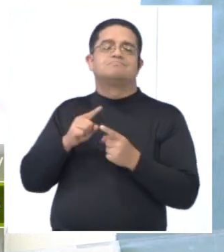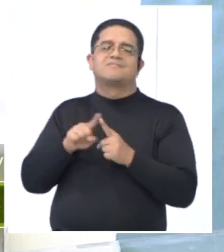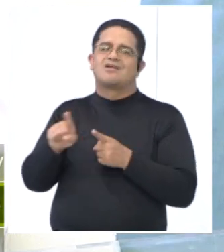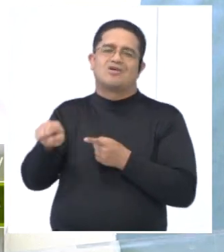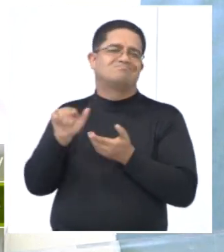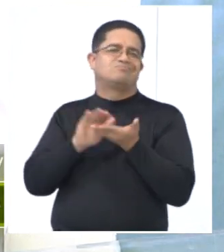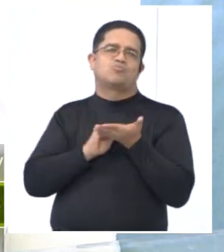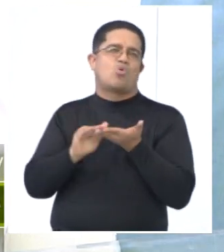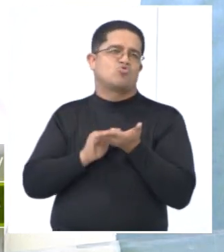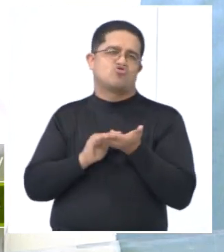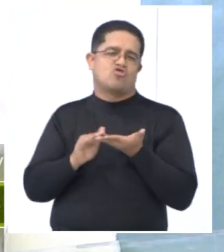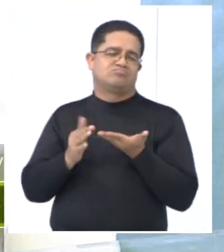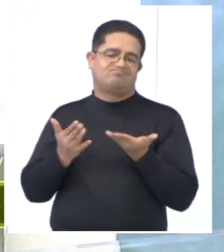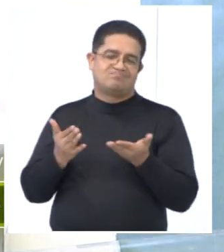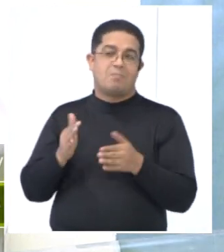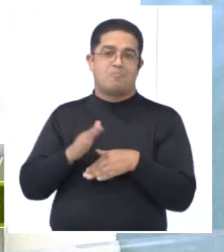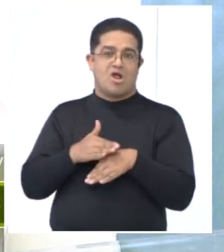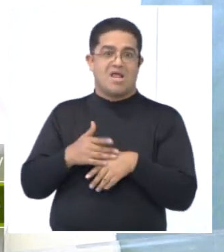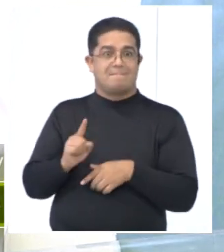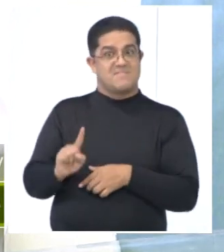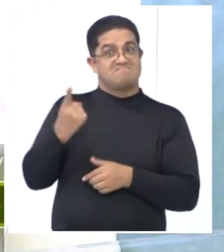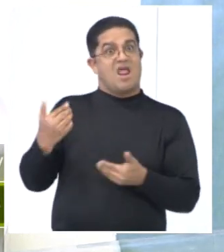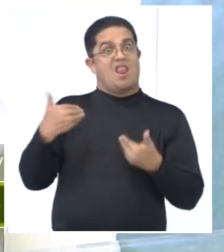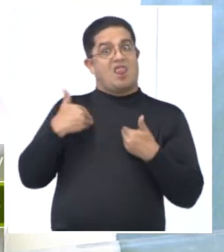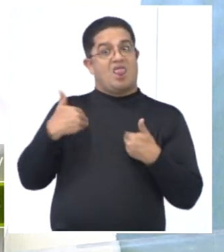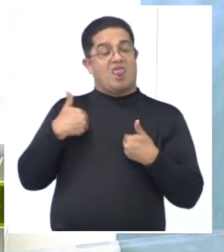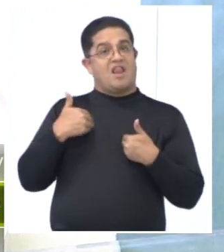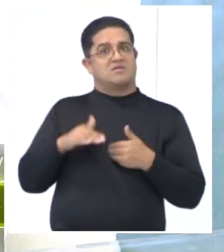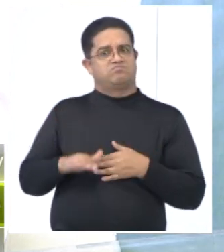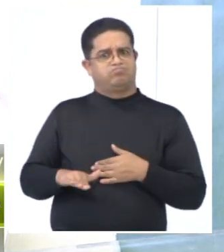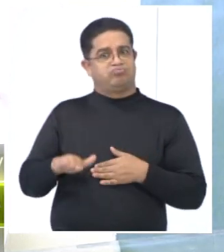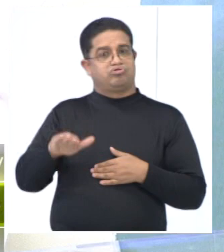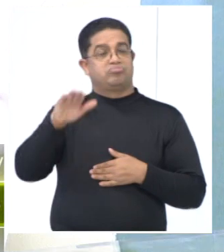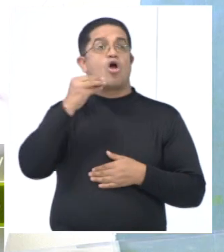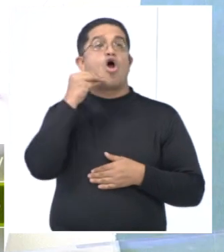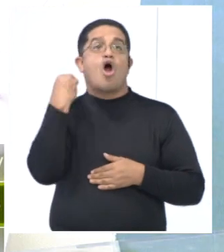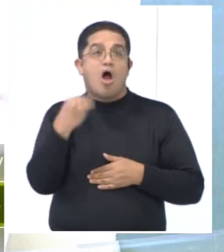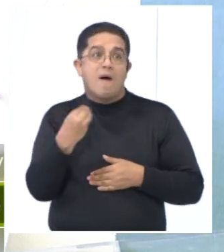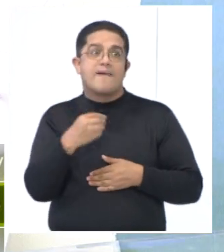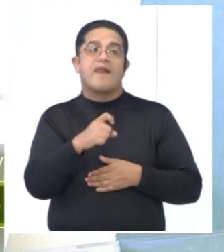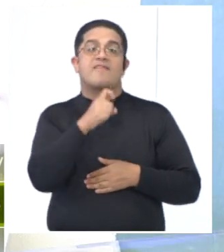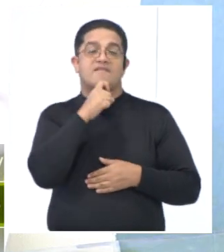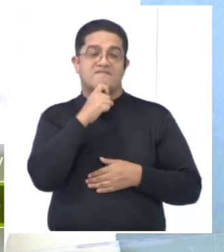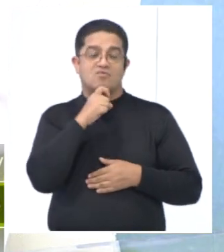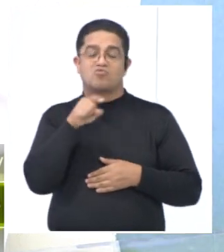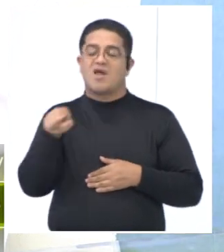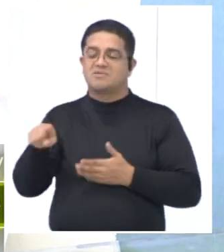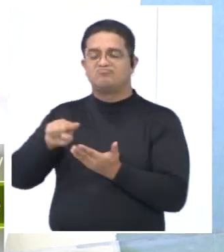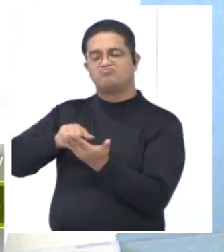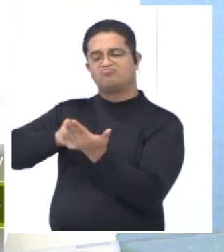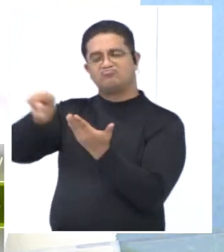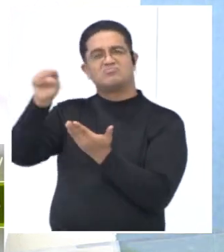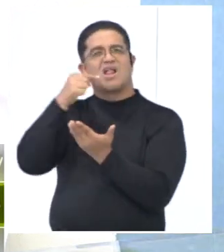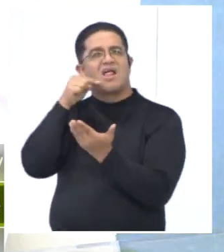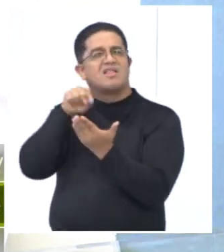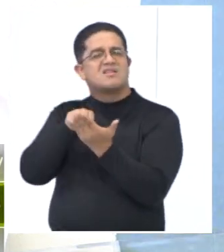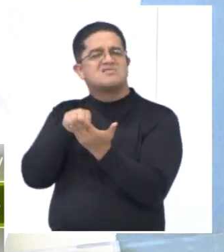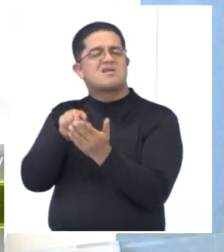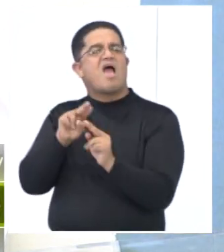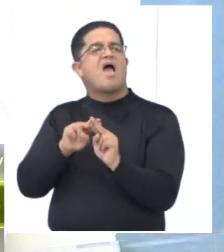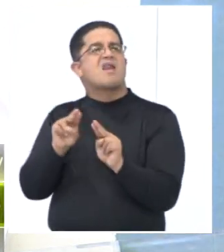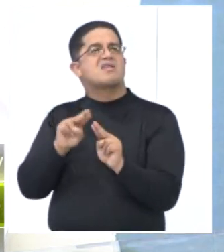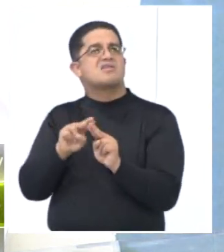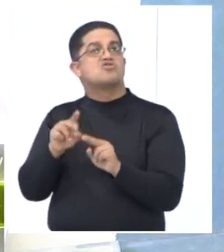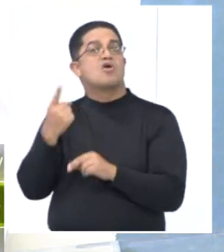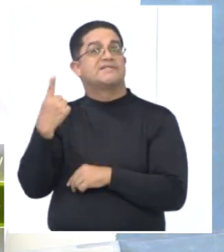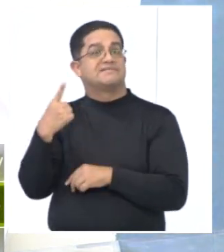porque siguen habiendo víctimas de esto y siguen creciendo jóvenes con dificultades. Por acá hay un comentario que dice que cuando un niño tiene autoridad en su